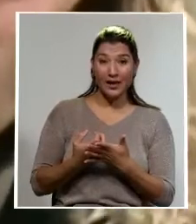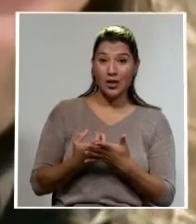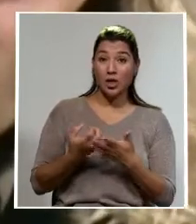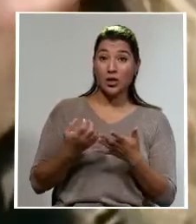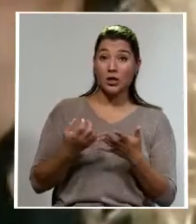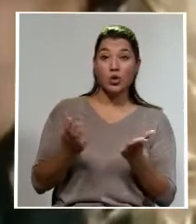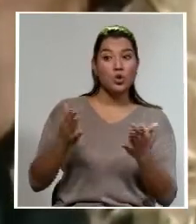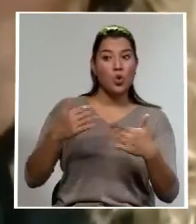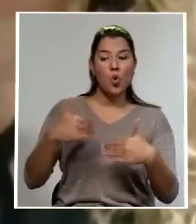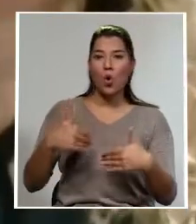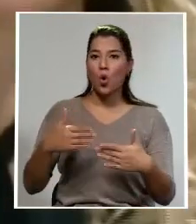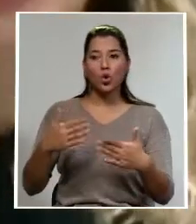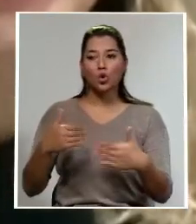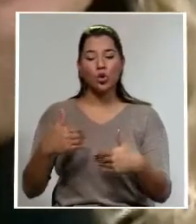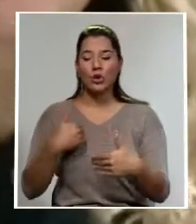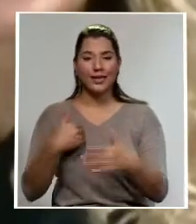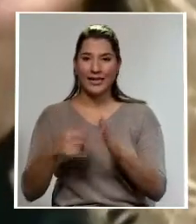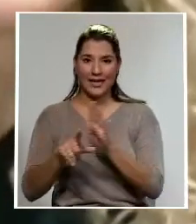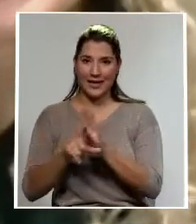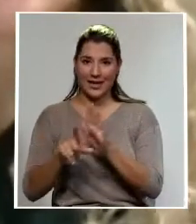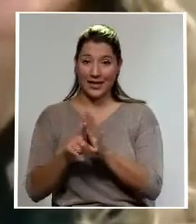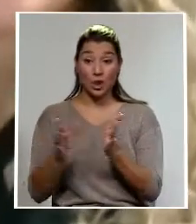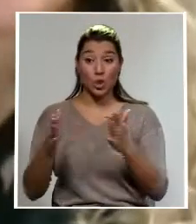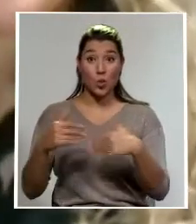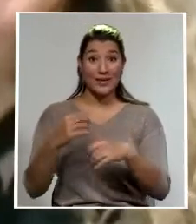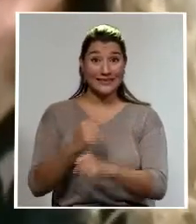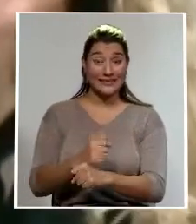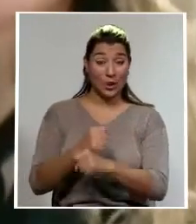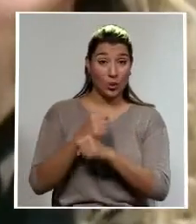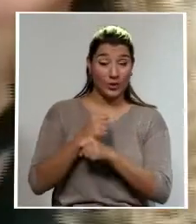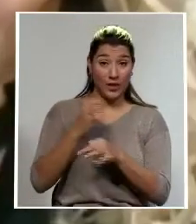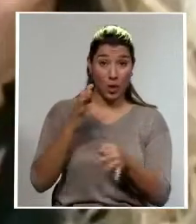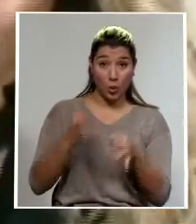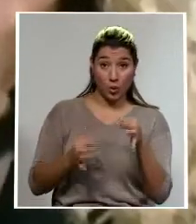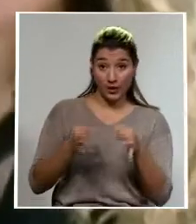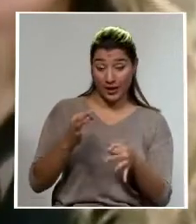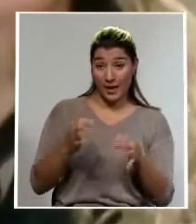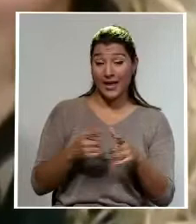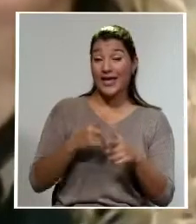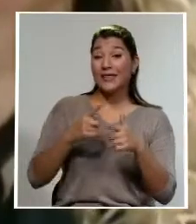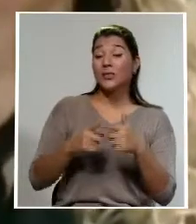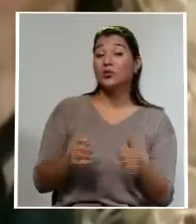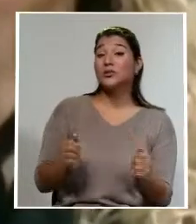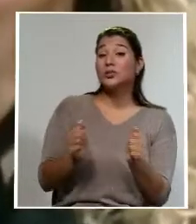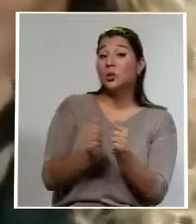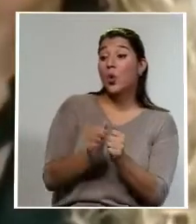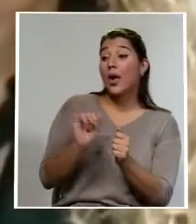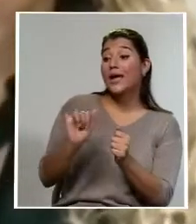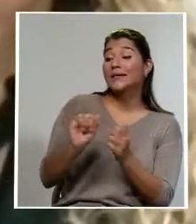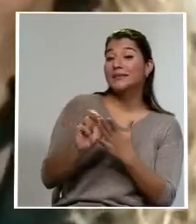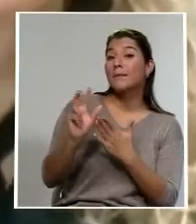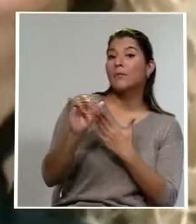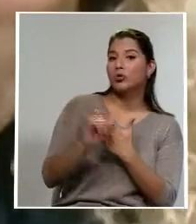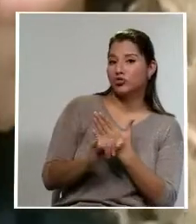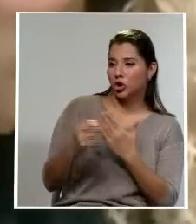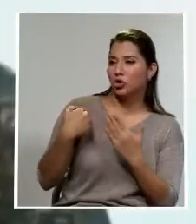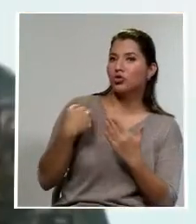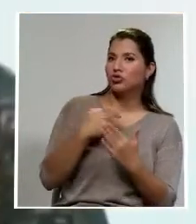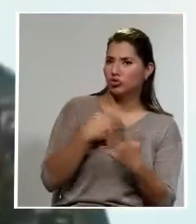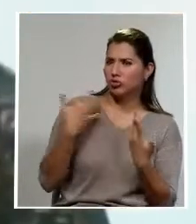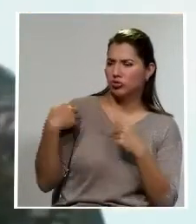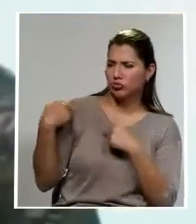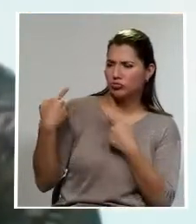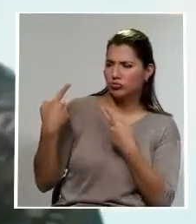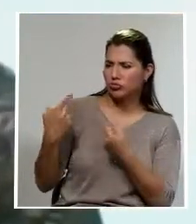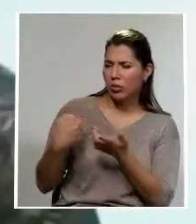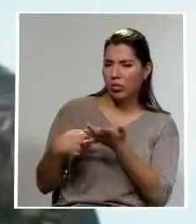inseguridad jurídica. Hoy no hay gobernanza. Entonces, con el proyecto que lo hemos venido construyendo y que fue